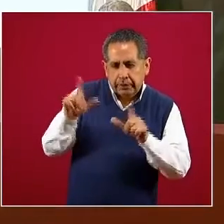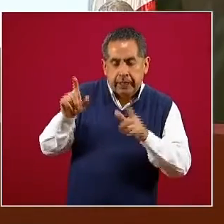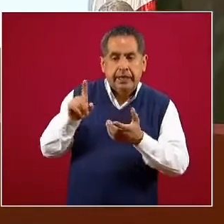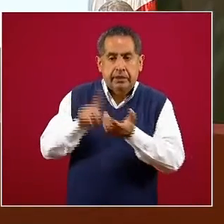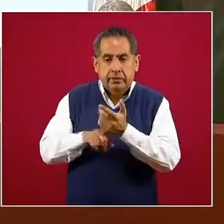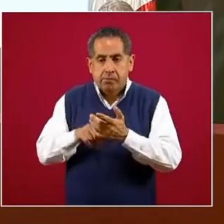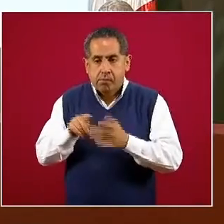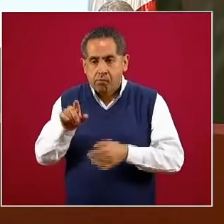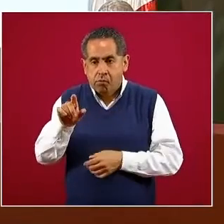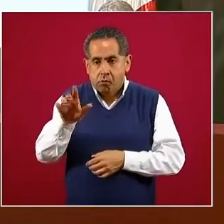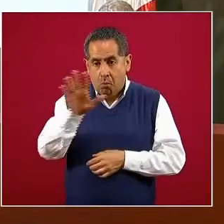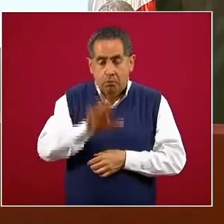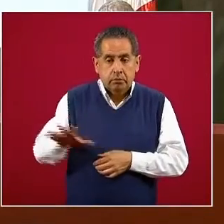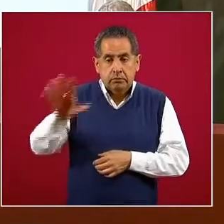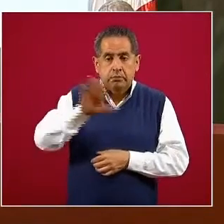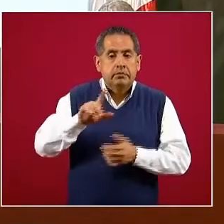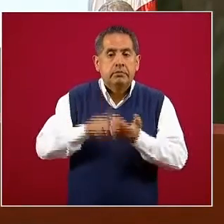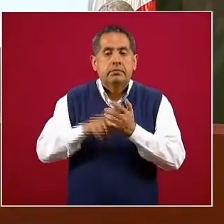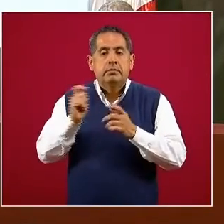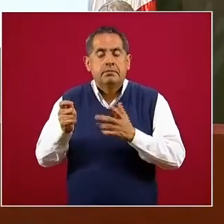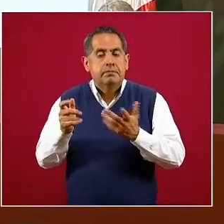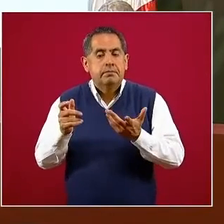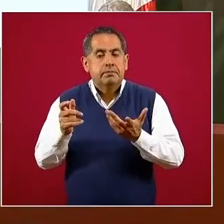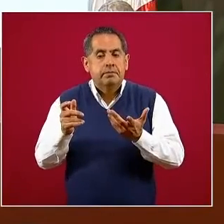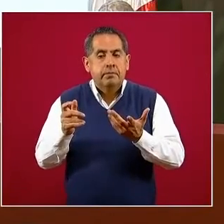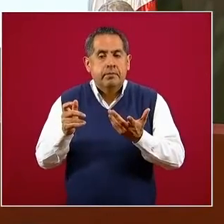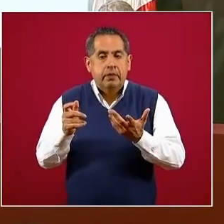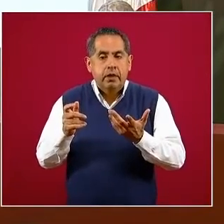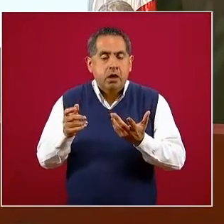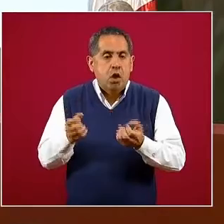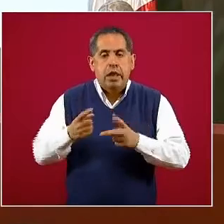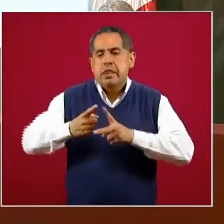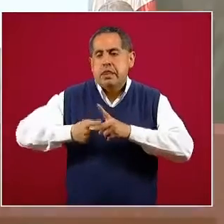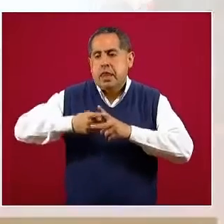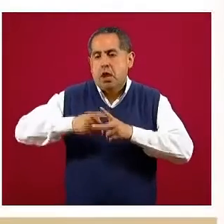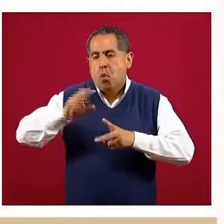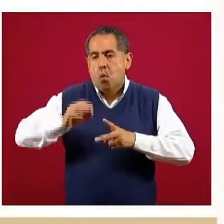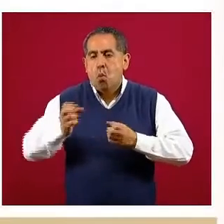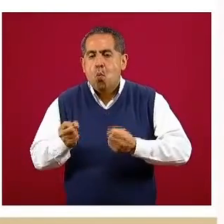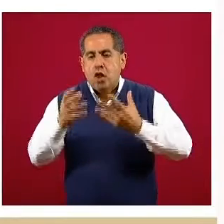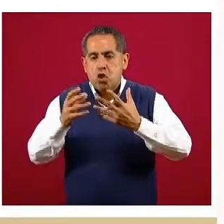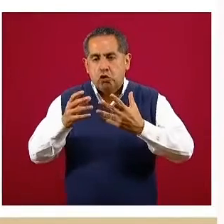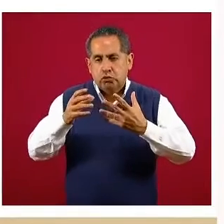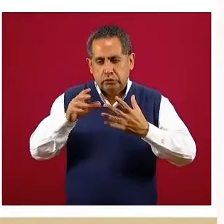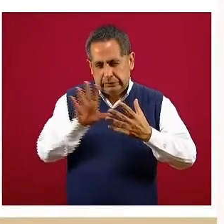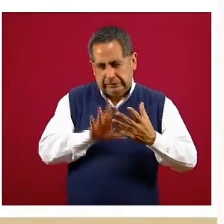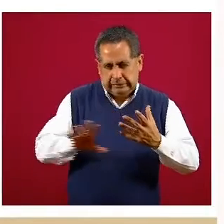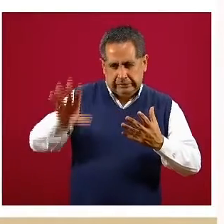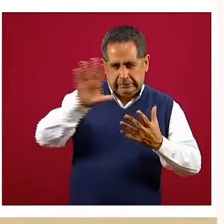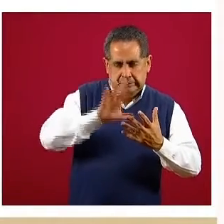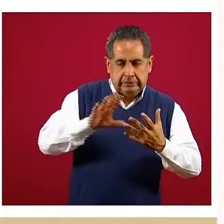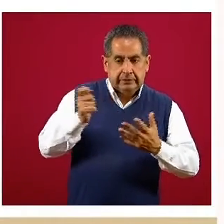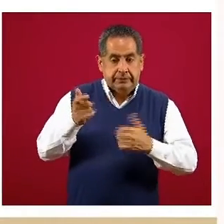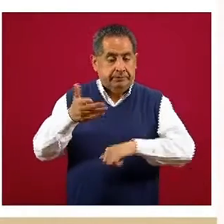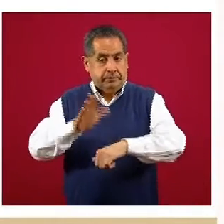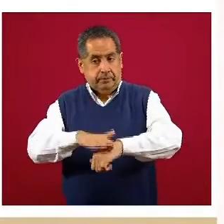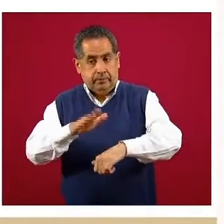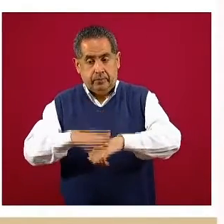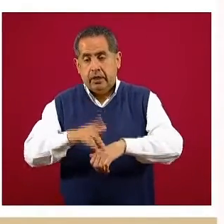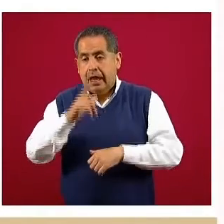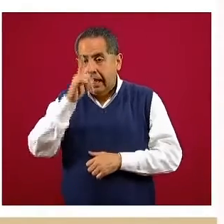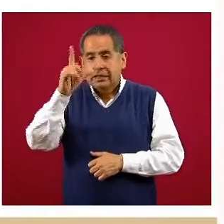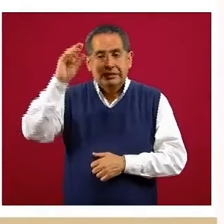tenido una larga jornada de trabajo en esta presentación del programa de salud